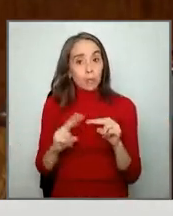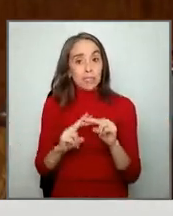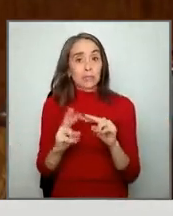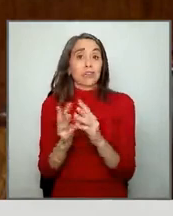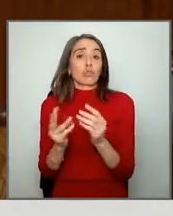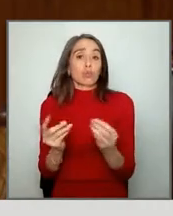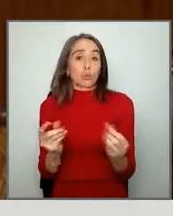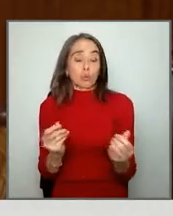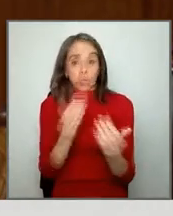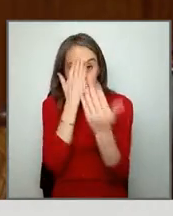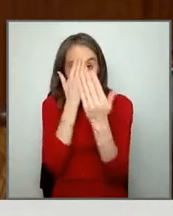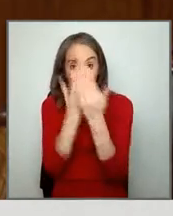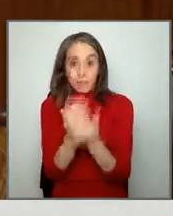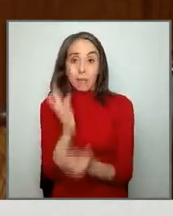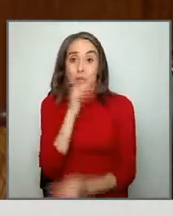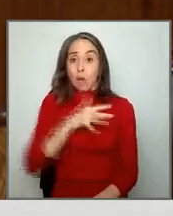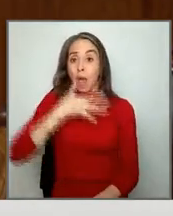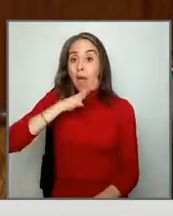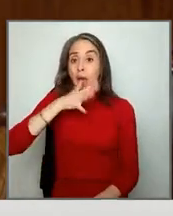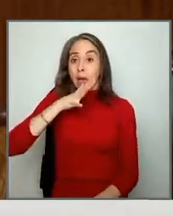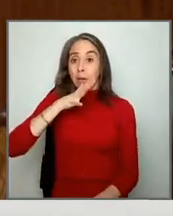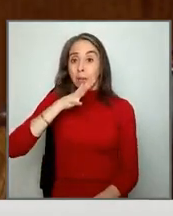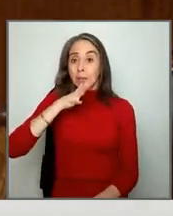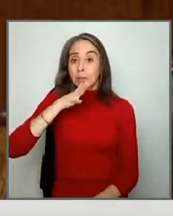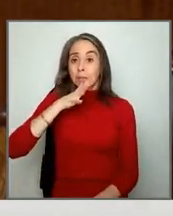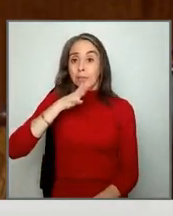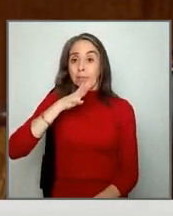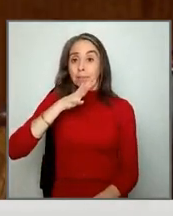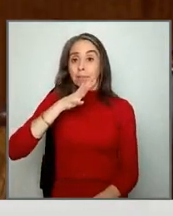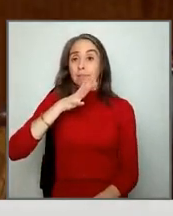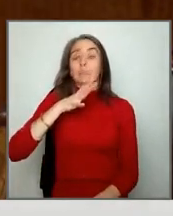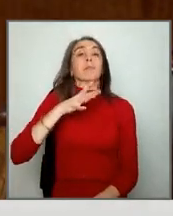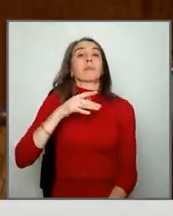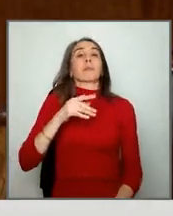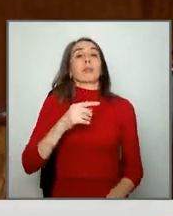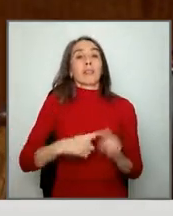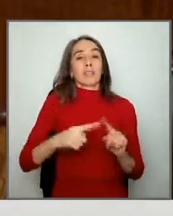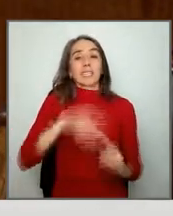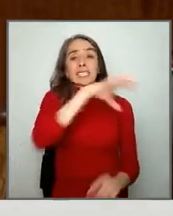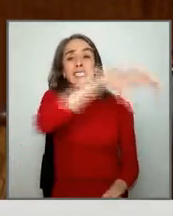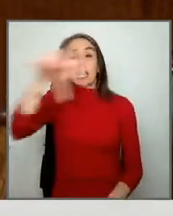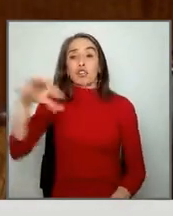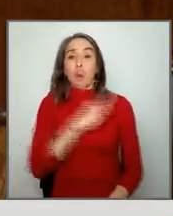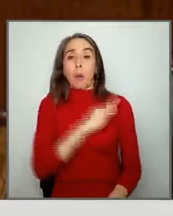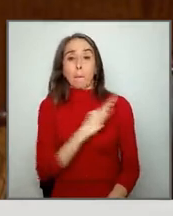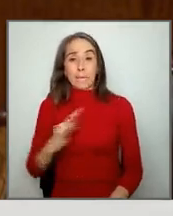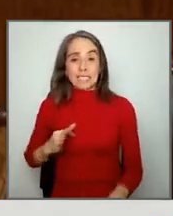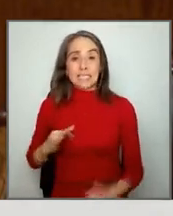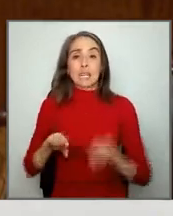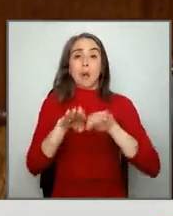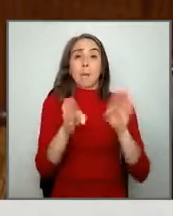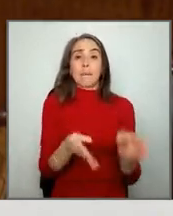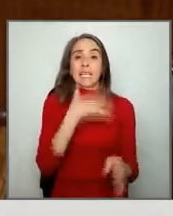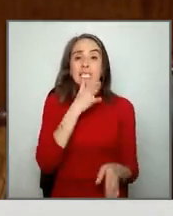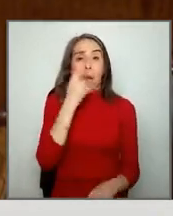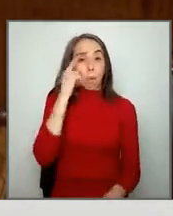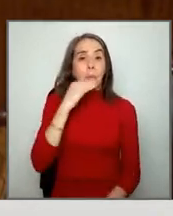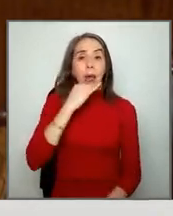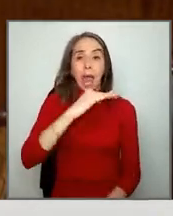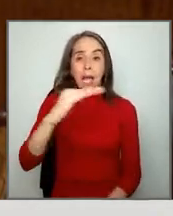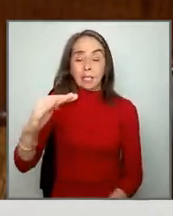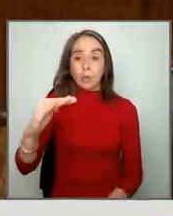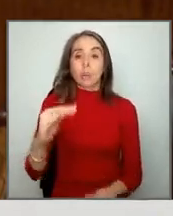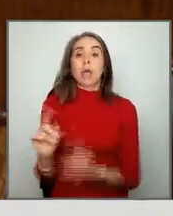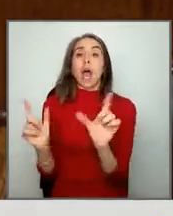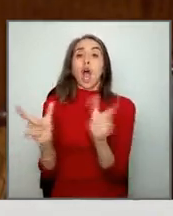crisis hídrica por lo que en distintas instancias sectoriales tales como la mesa de agua para la agricultura y el comité técnico